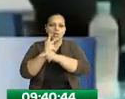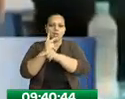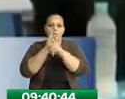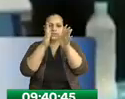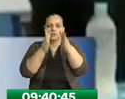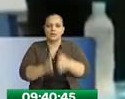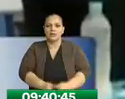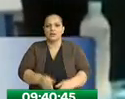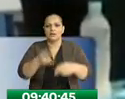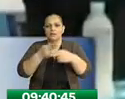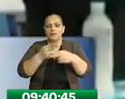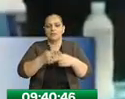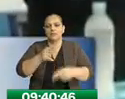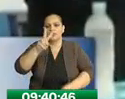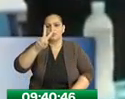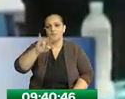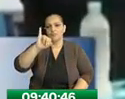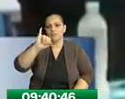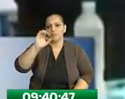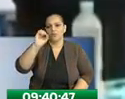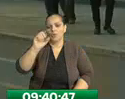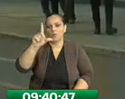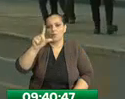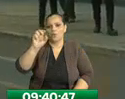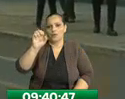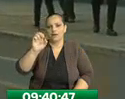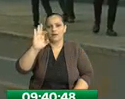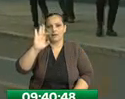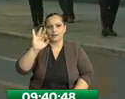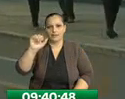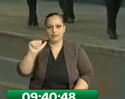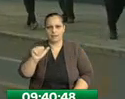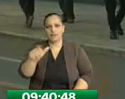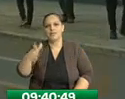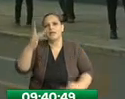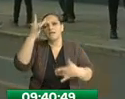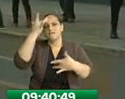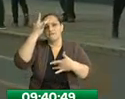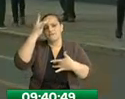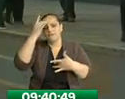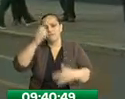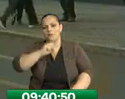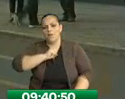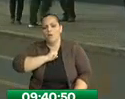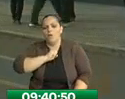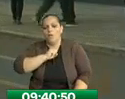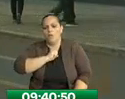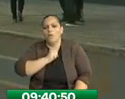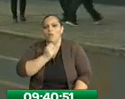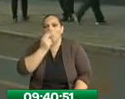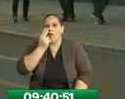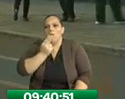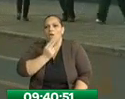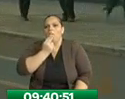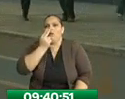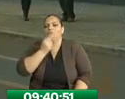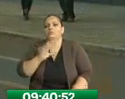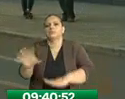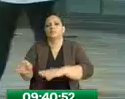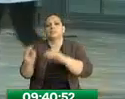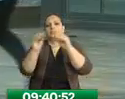se encontraba asilada en el Hospital General del IES por problemas respiratorios. En los 14 días que